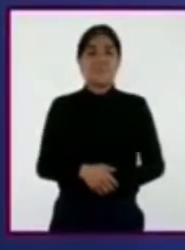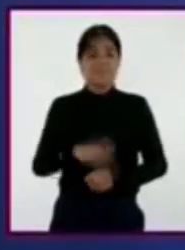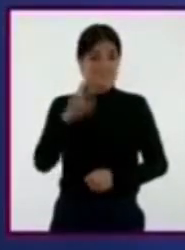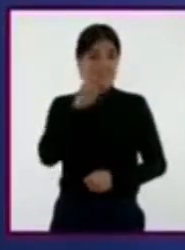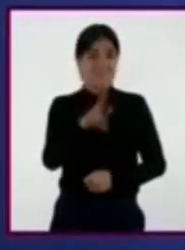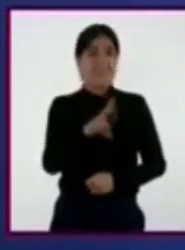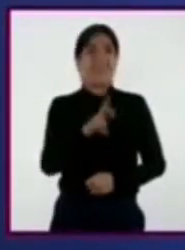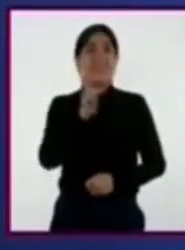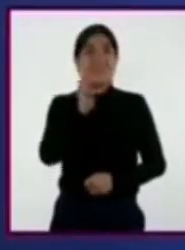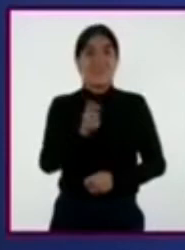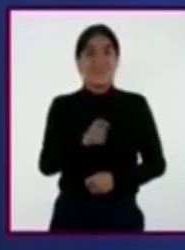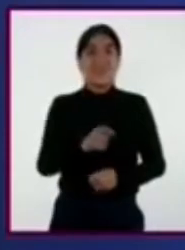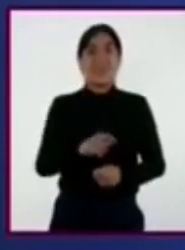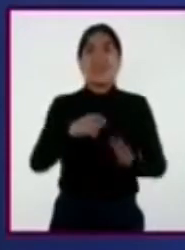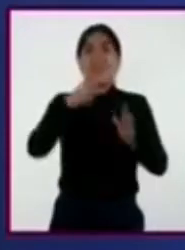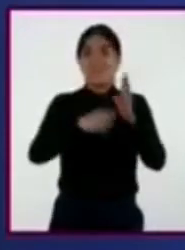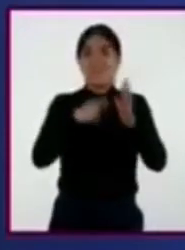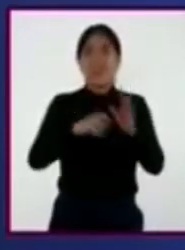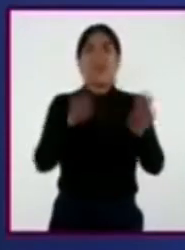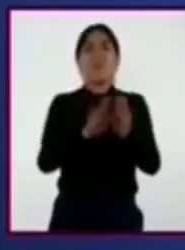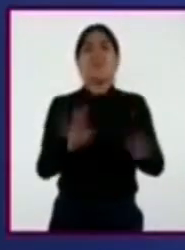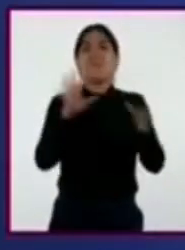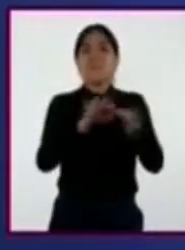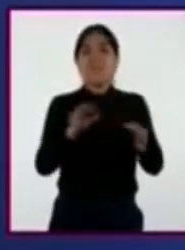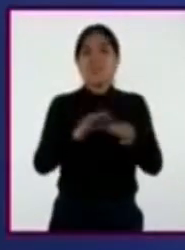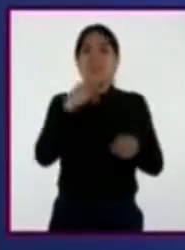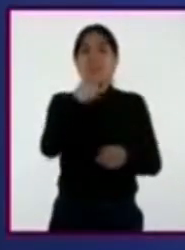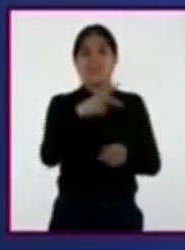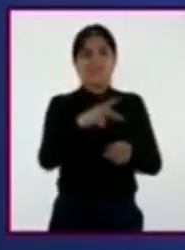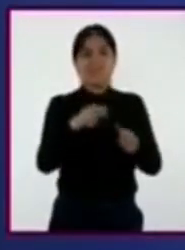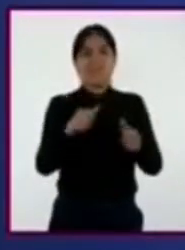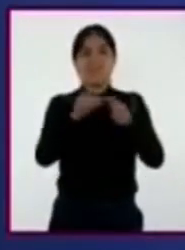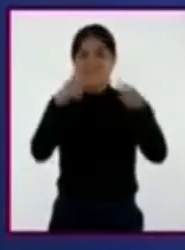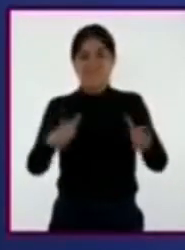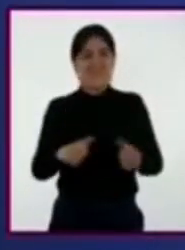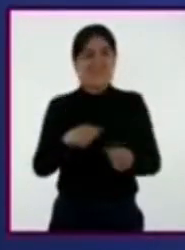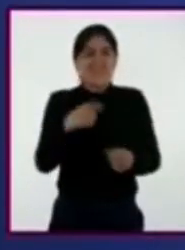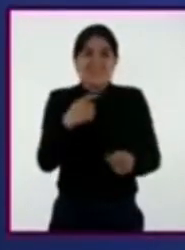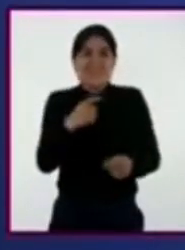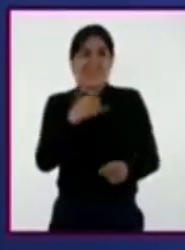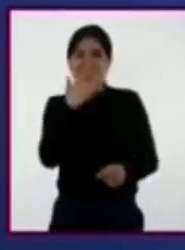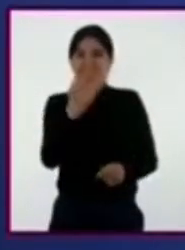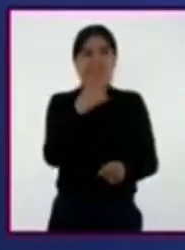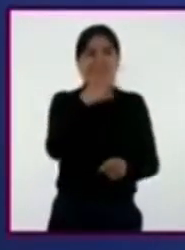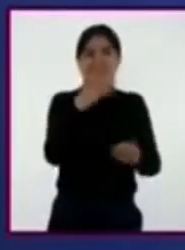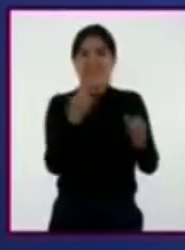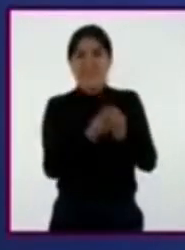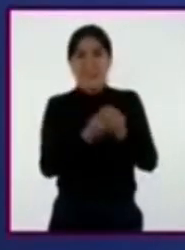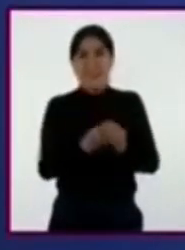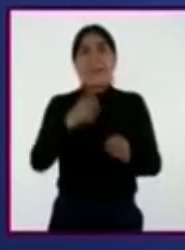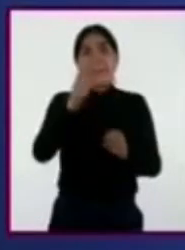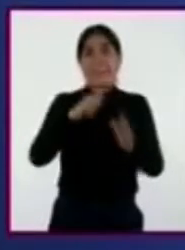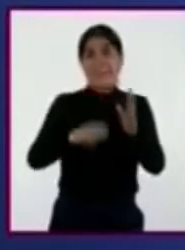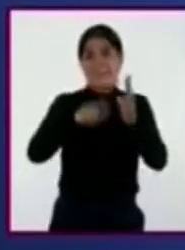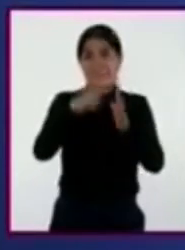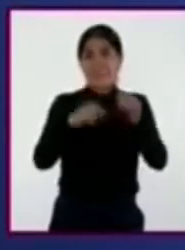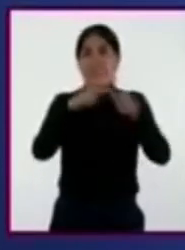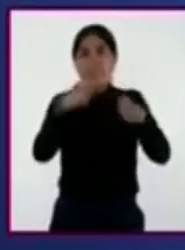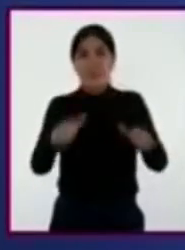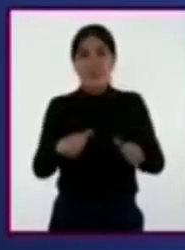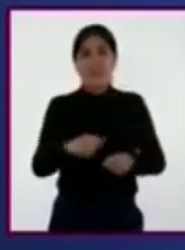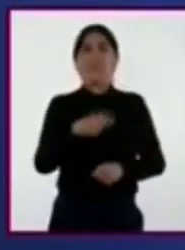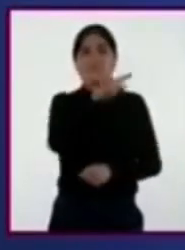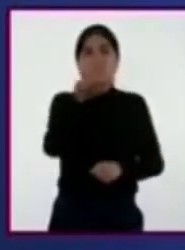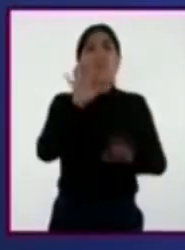Pudieron percatarse que en el video hace referencia a un estilo muy peculiar que se conoce como videoarte. ¿Alguna